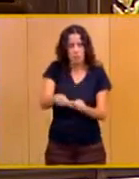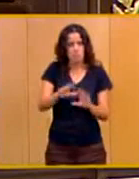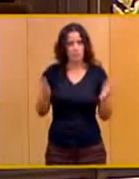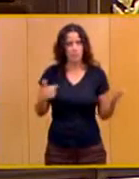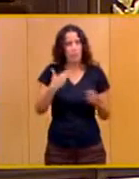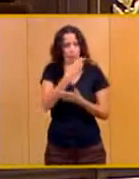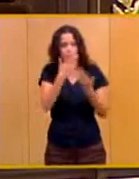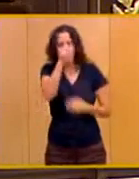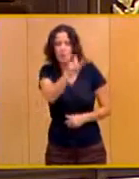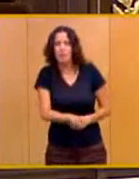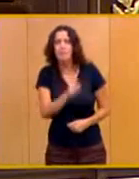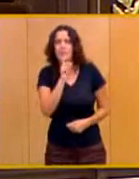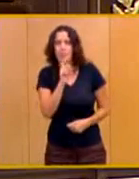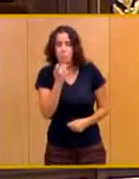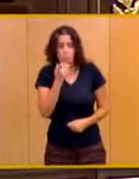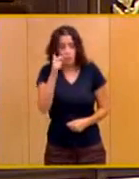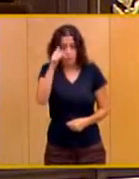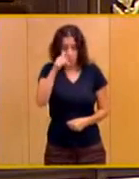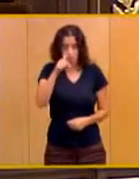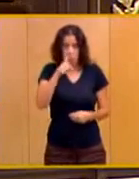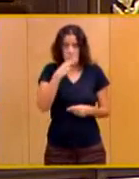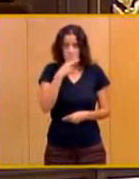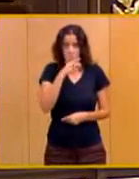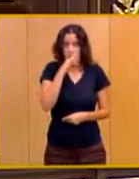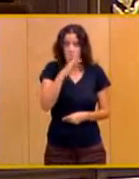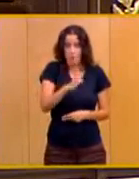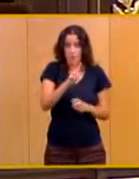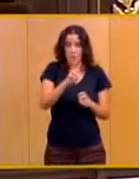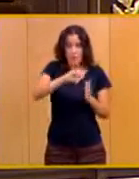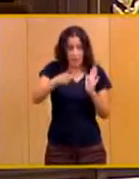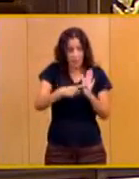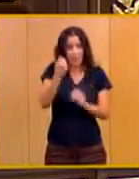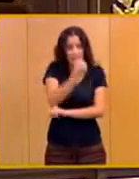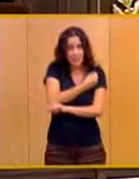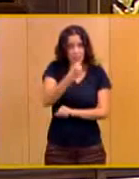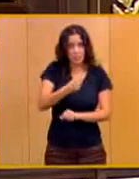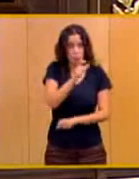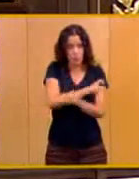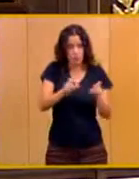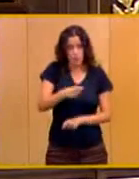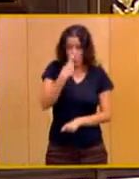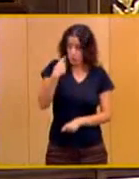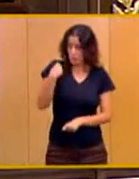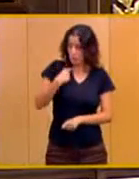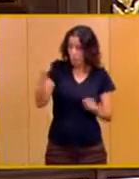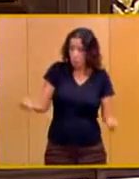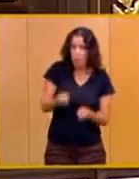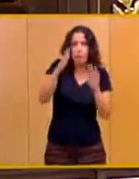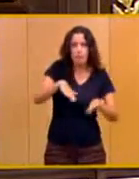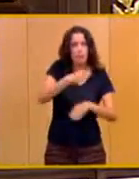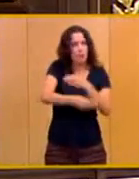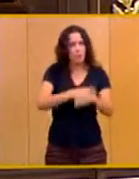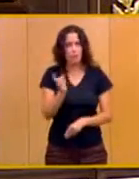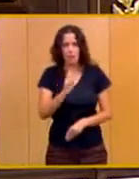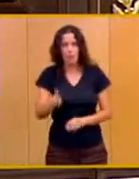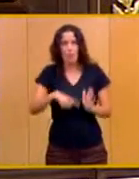hoy prometió que haría la reforma de la Ley de Registro Civil si ya la anunció aquí el año pasado y no la hizo? Igual que la Ley de Enjuiciamiento